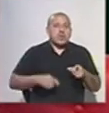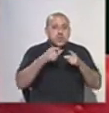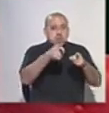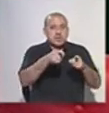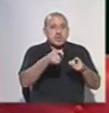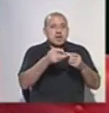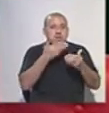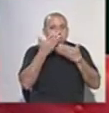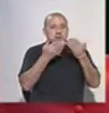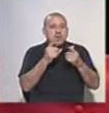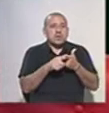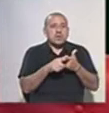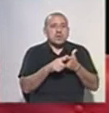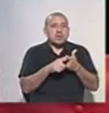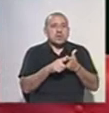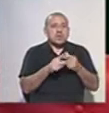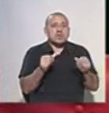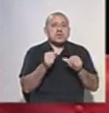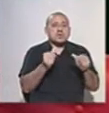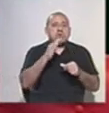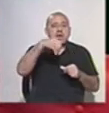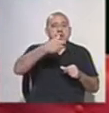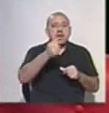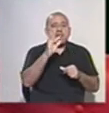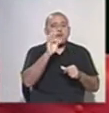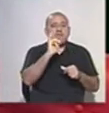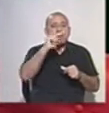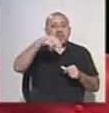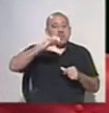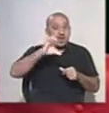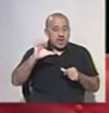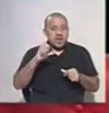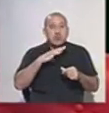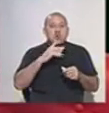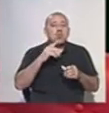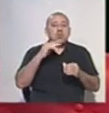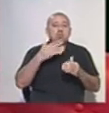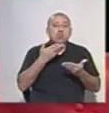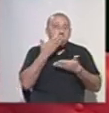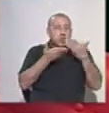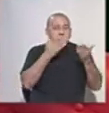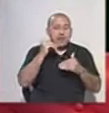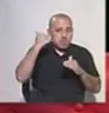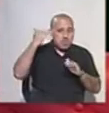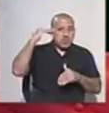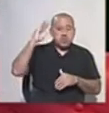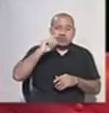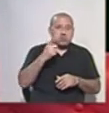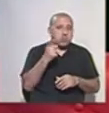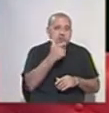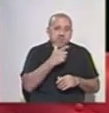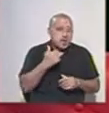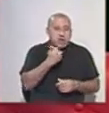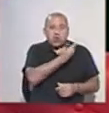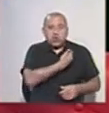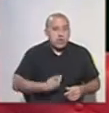después hicimos La Matiné, que fue una murga de veteranos, con Pitufo, pero no tenía un dueño ni un trabajo, era una cosa que